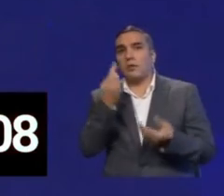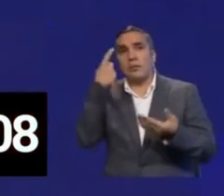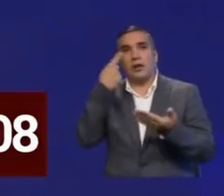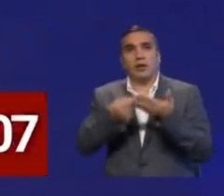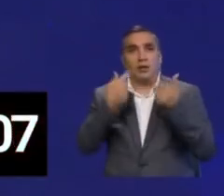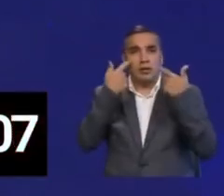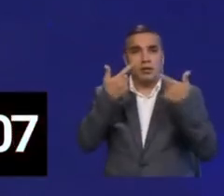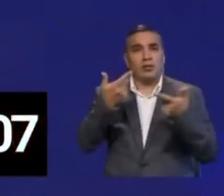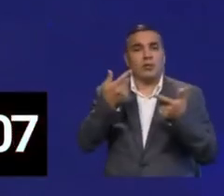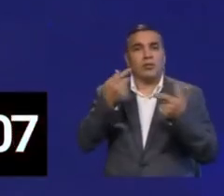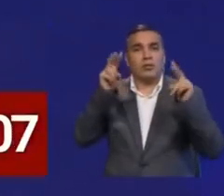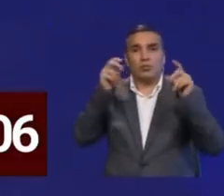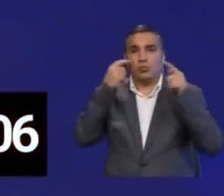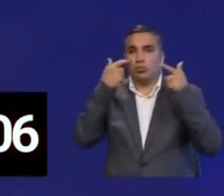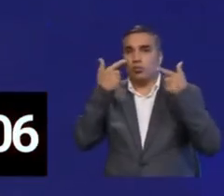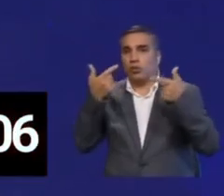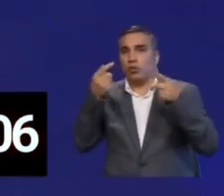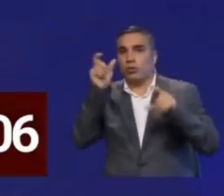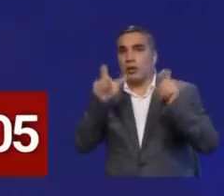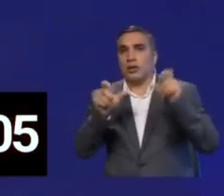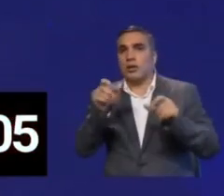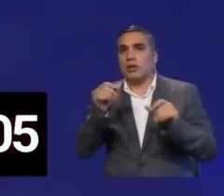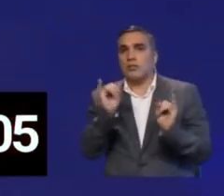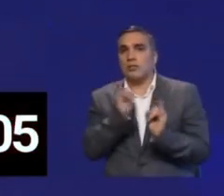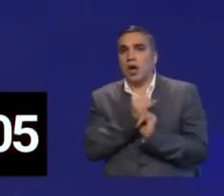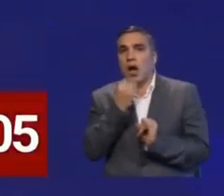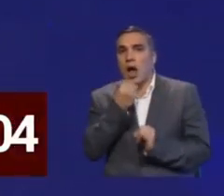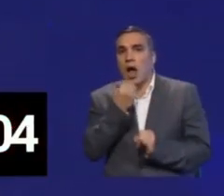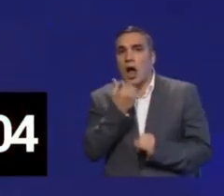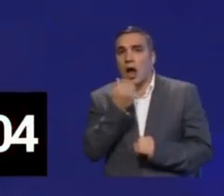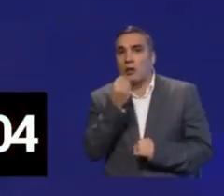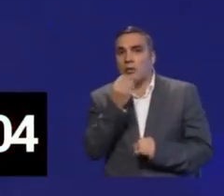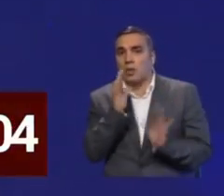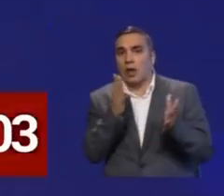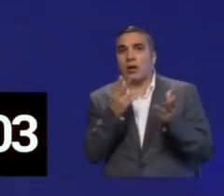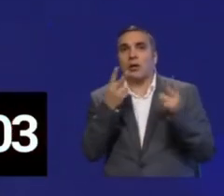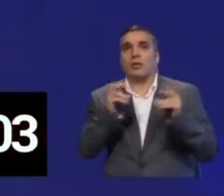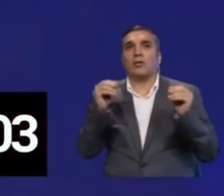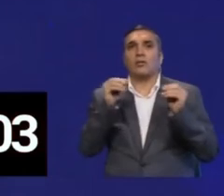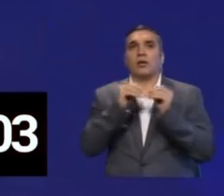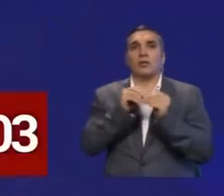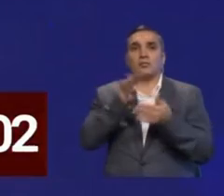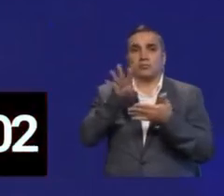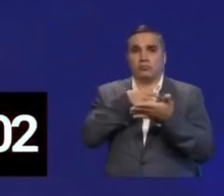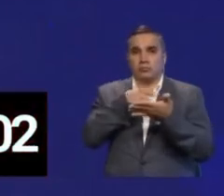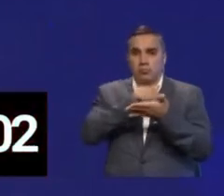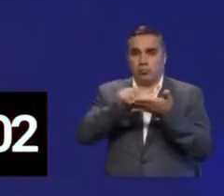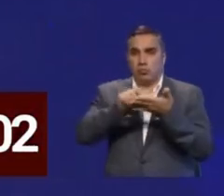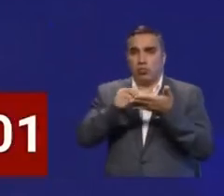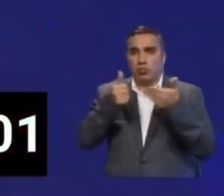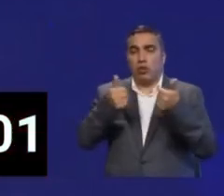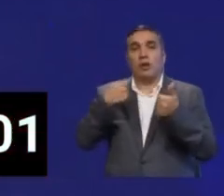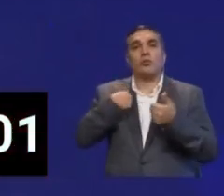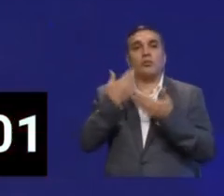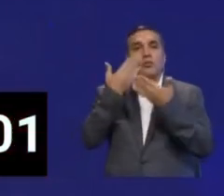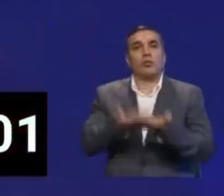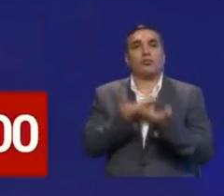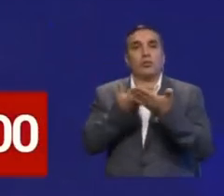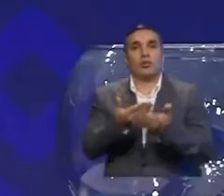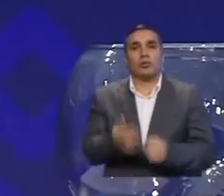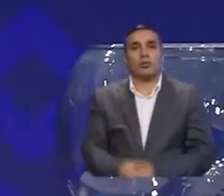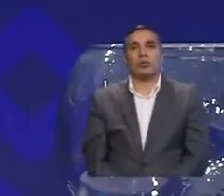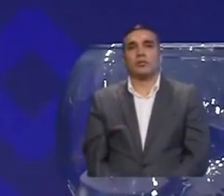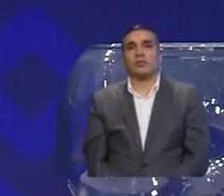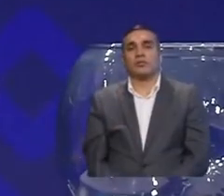seguimiento particularizado a las víctimas de la desnutrición y también a tener una historia clínica moderna. Eso es nuestra propuesta.